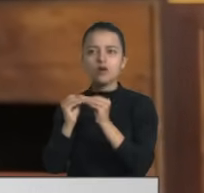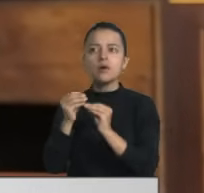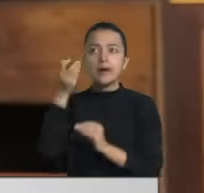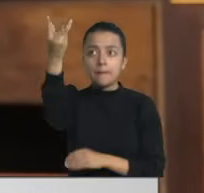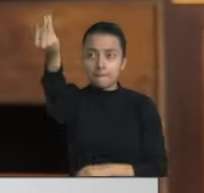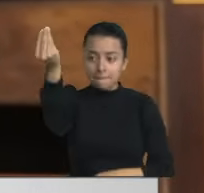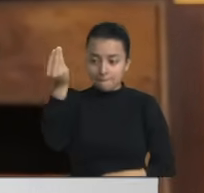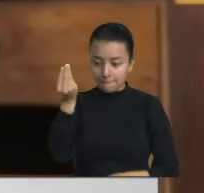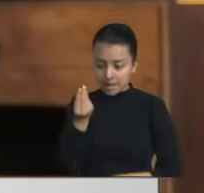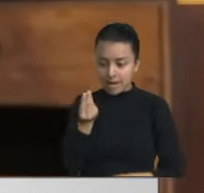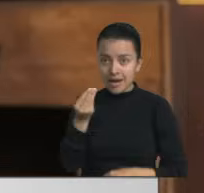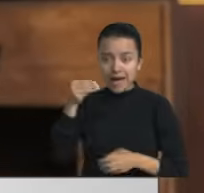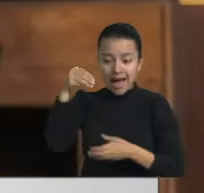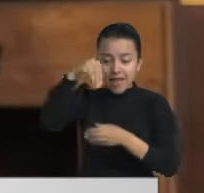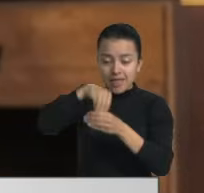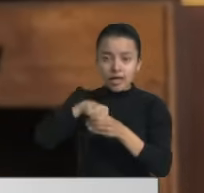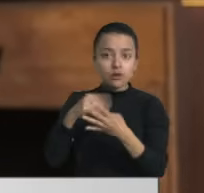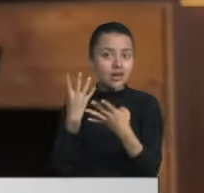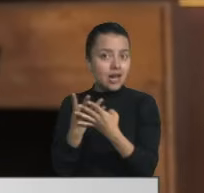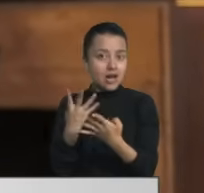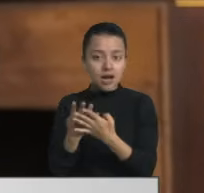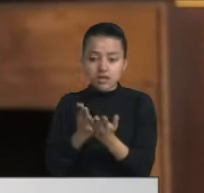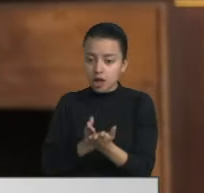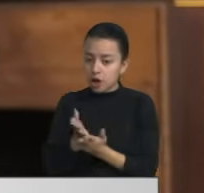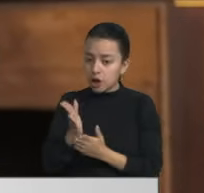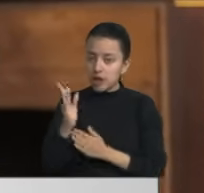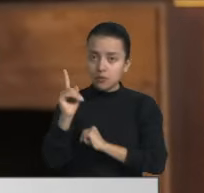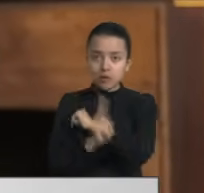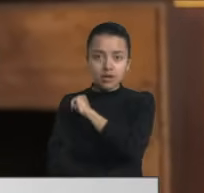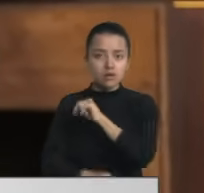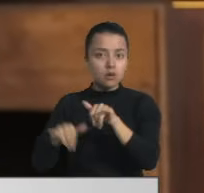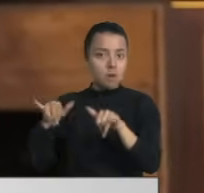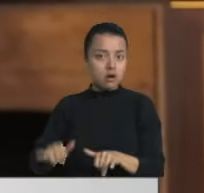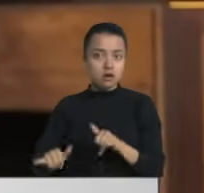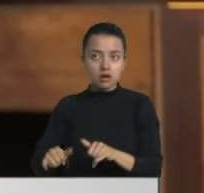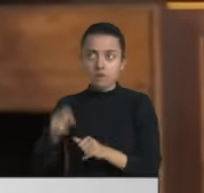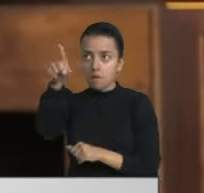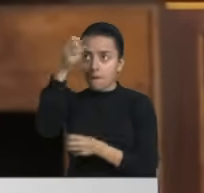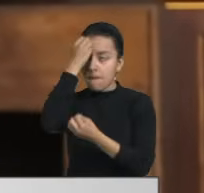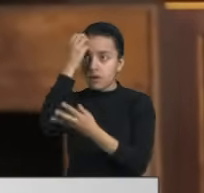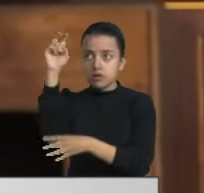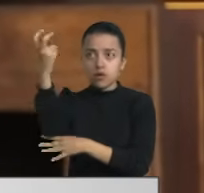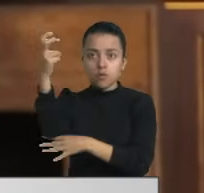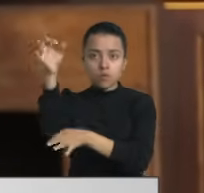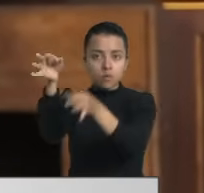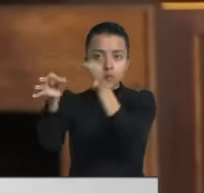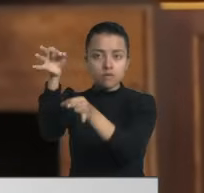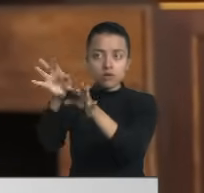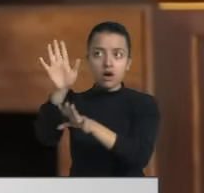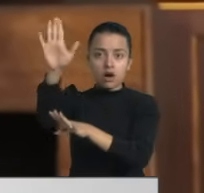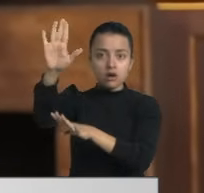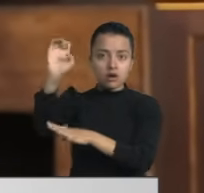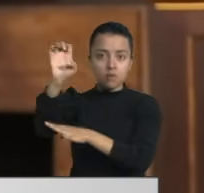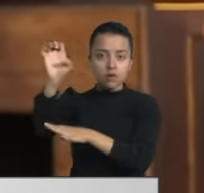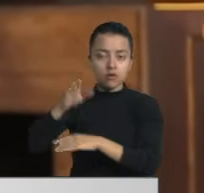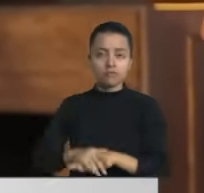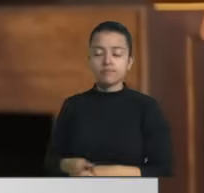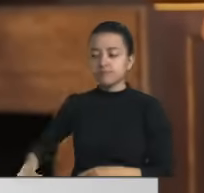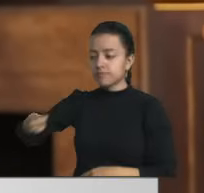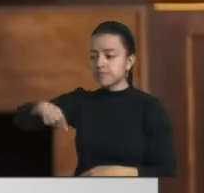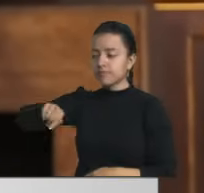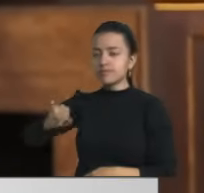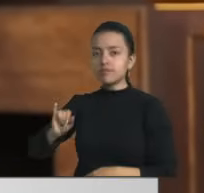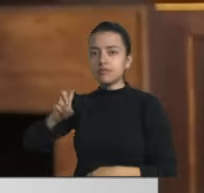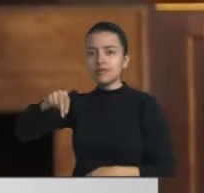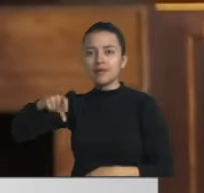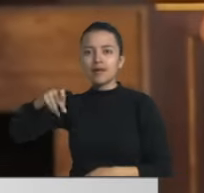autoridades colombianas aplicar la sentencia de los jueces ecuatorianos. Entonces, simplemente las autoridades del INPEC tomarán